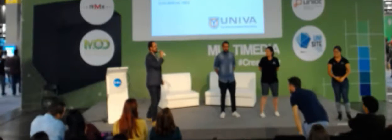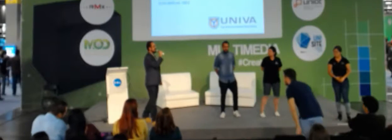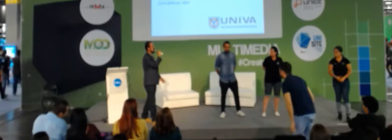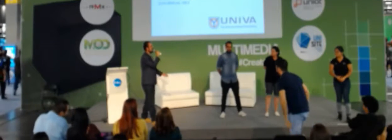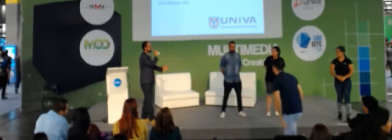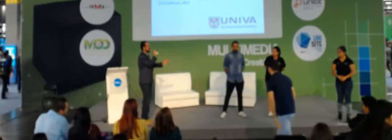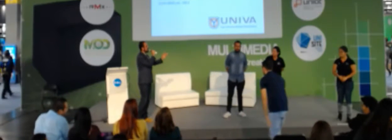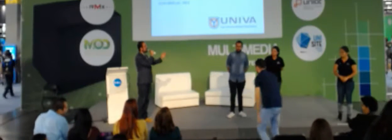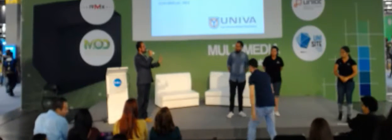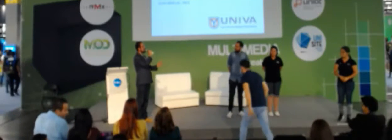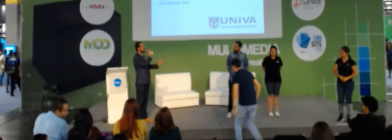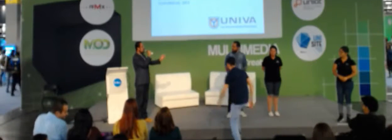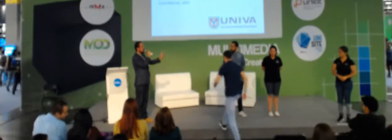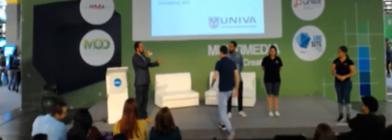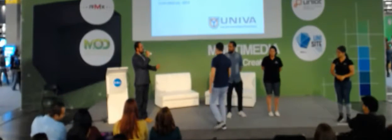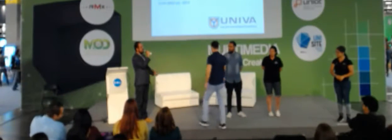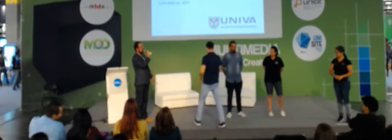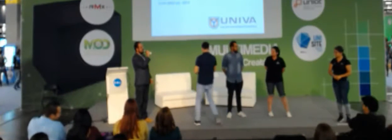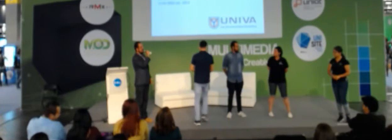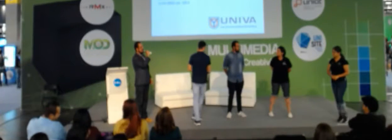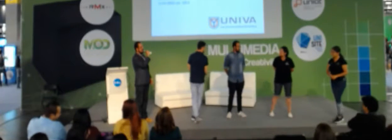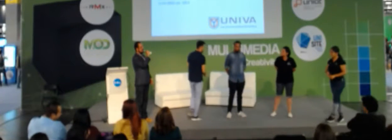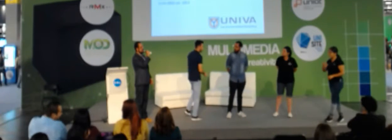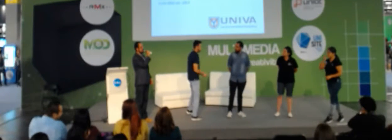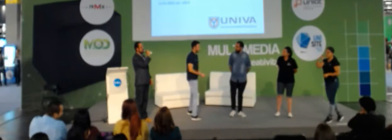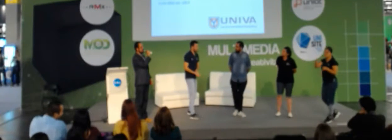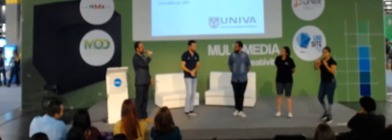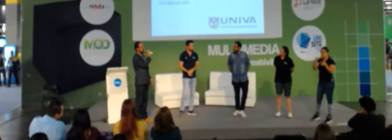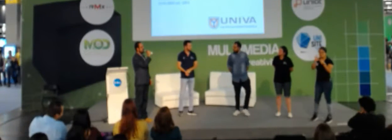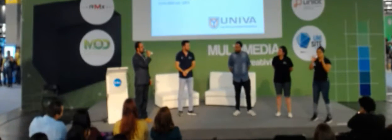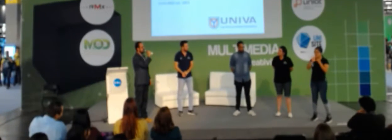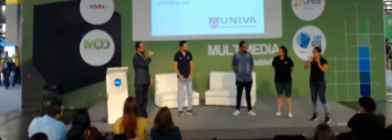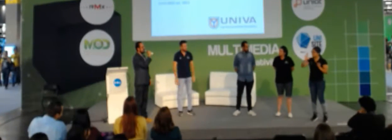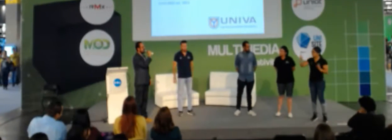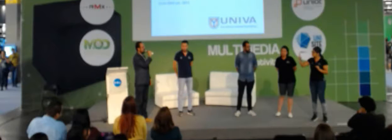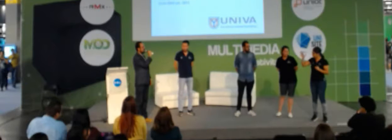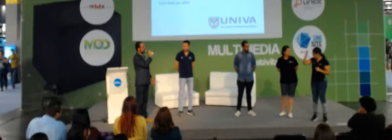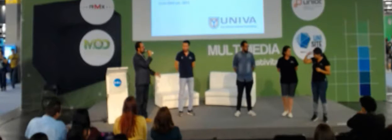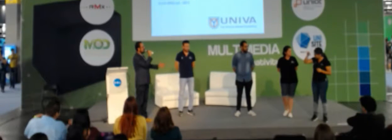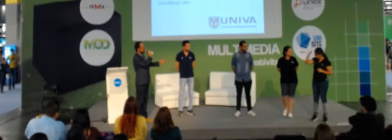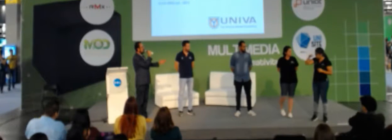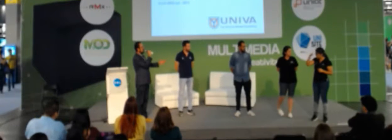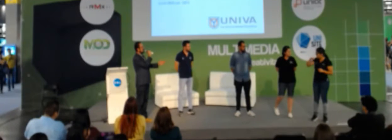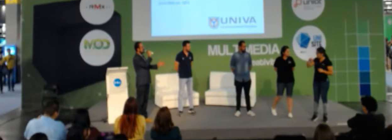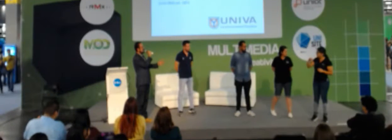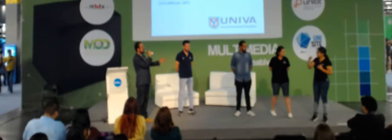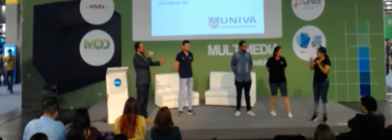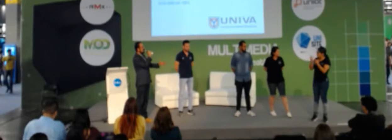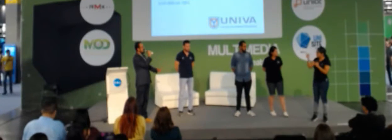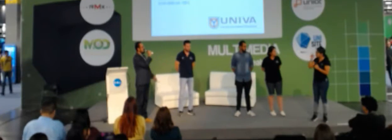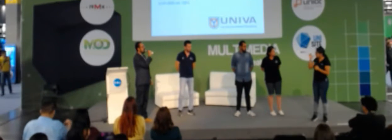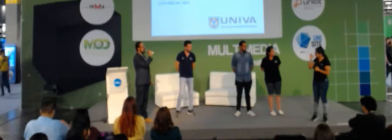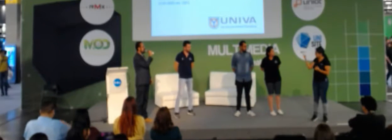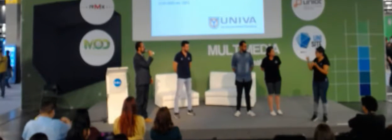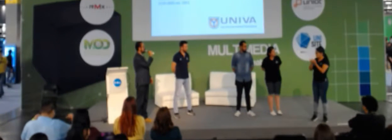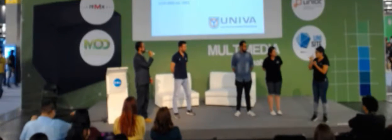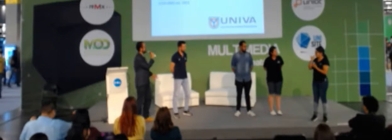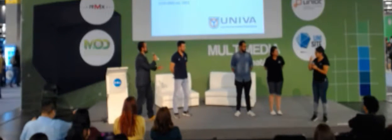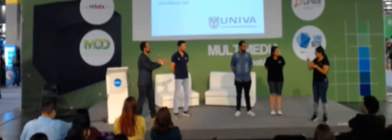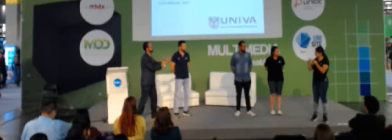Aquí vamos a compartir las distintas experiencias, tanto con Luis Ernesto como